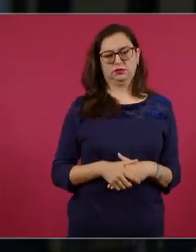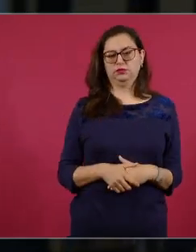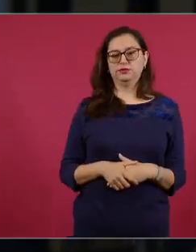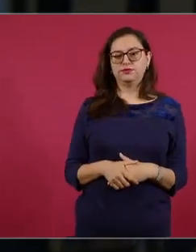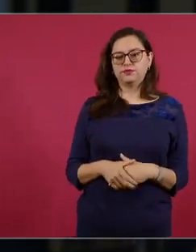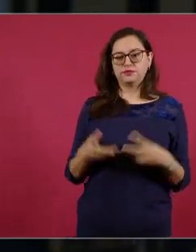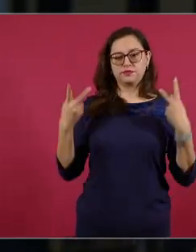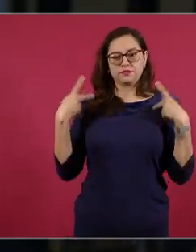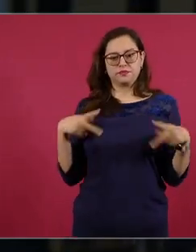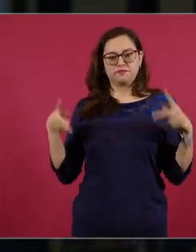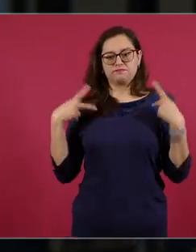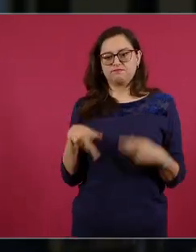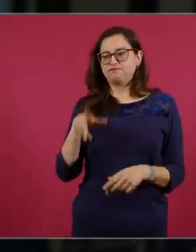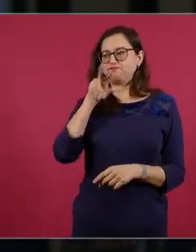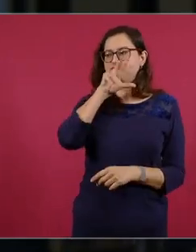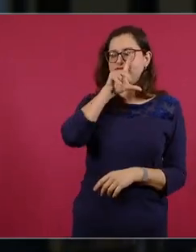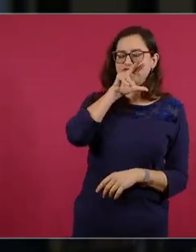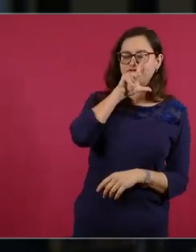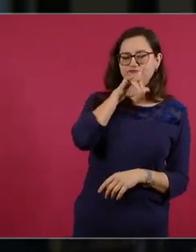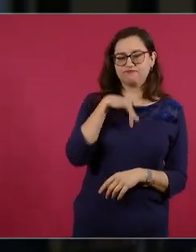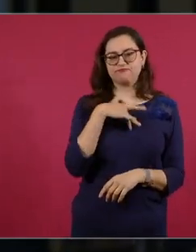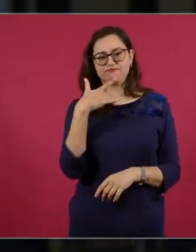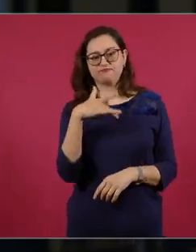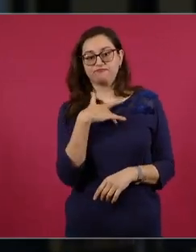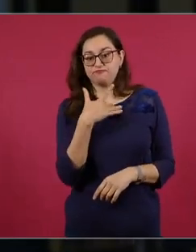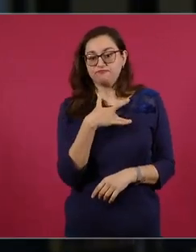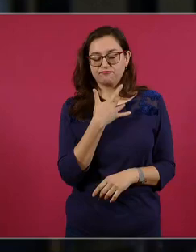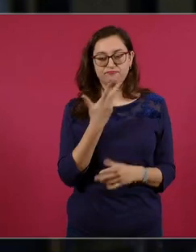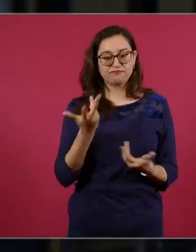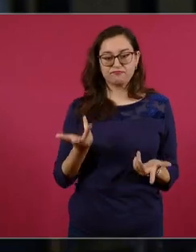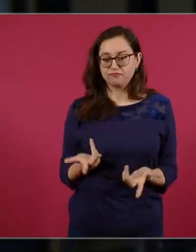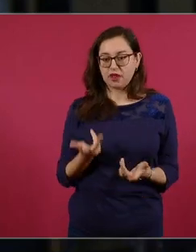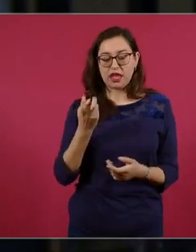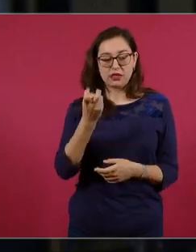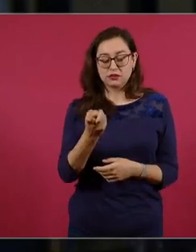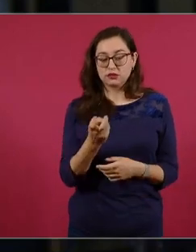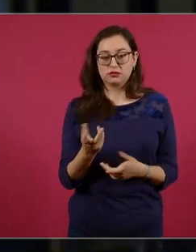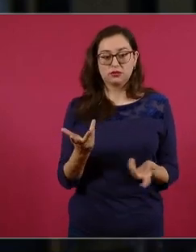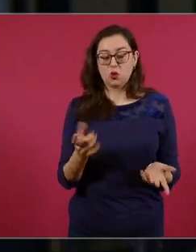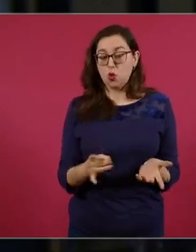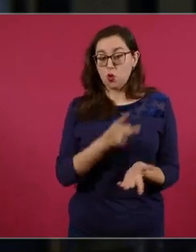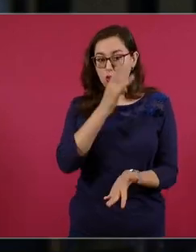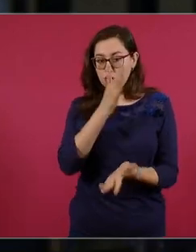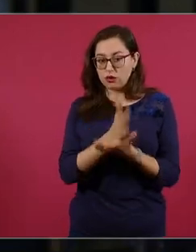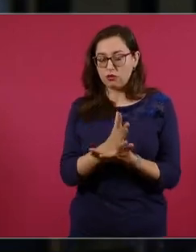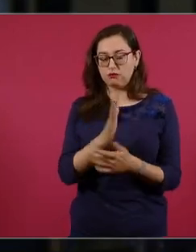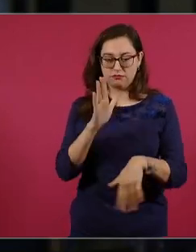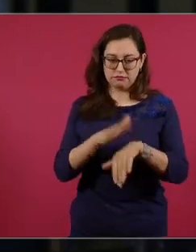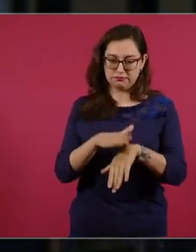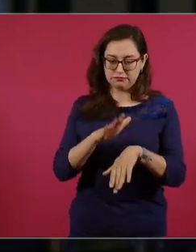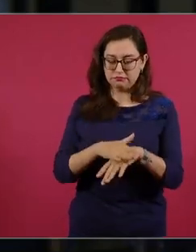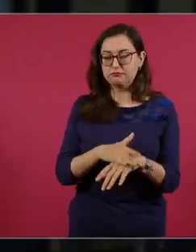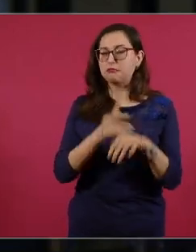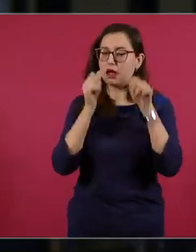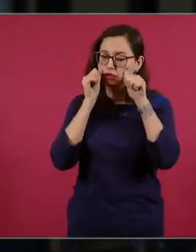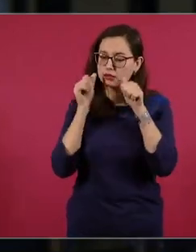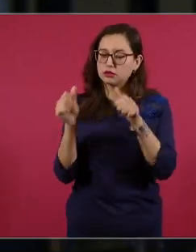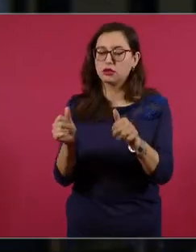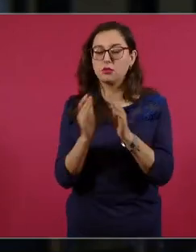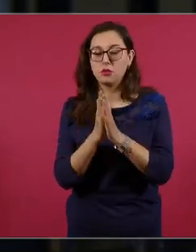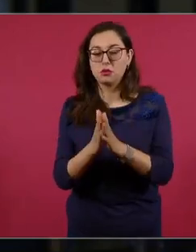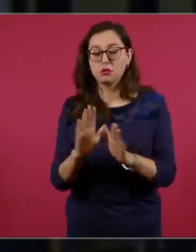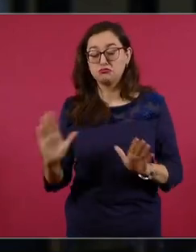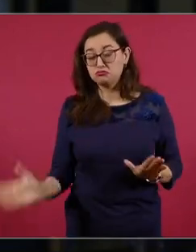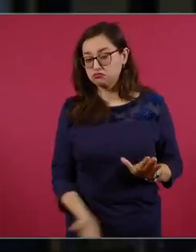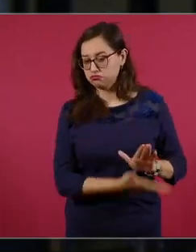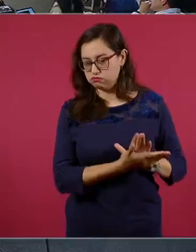pues preocupados por esta situación, presidente, y es simple y sencillamente un recordatorio para que esto no se quede en el tintero, sí, y